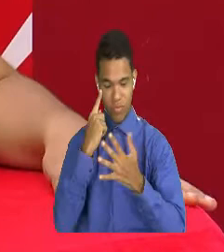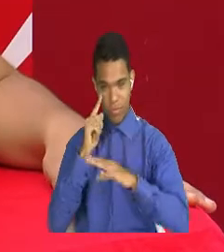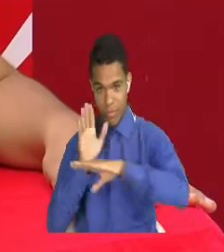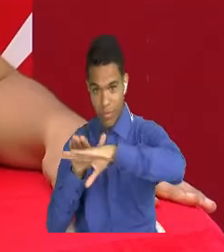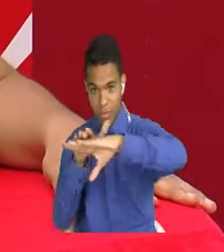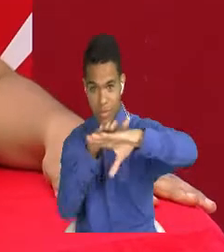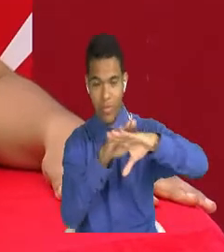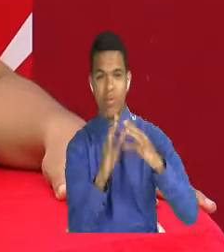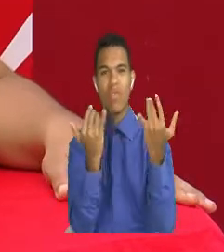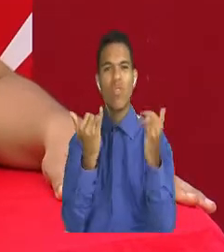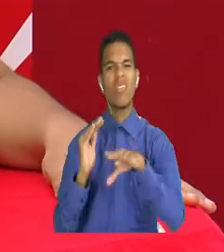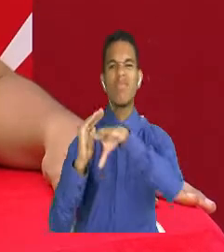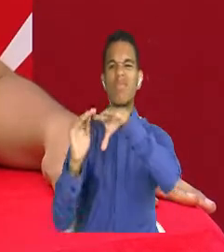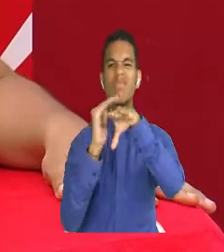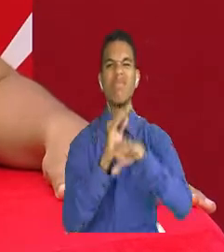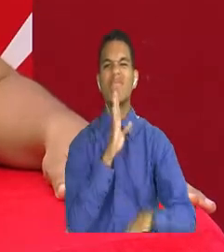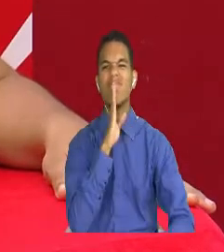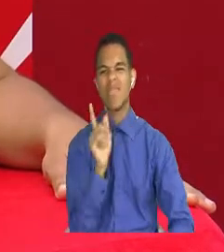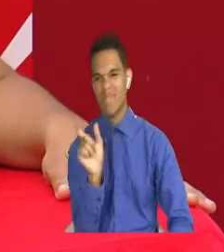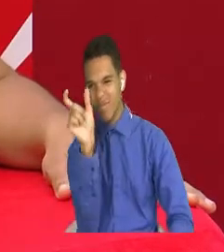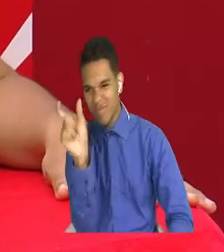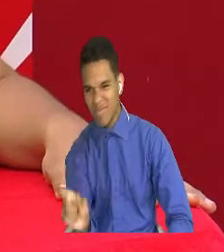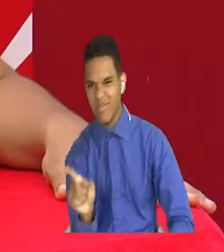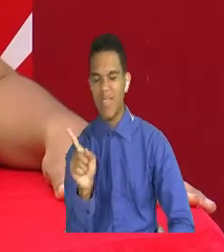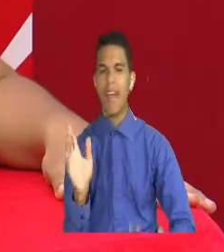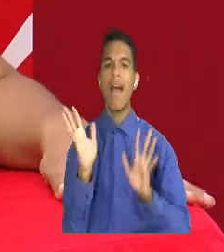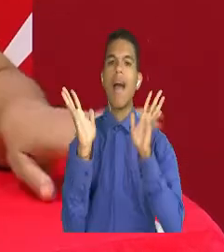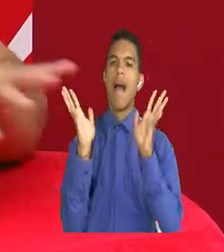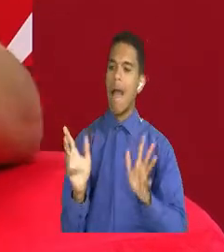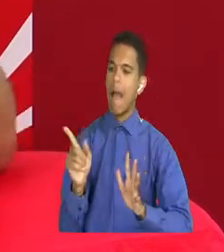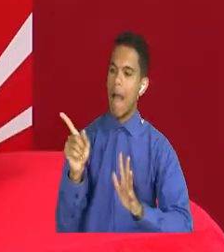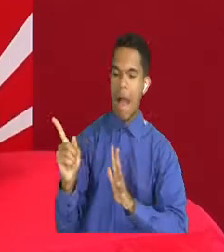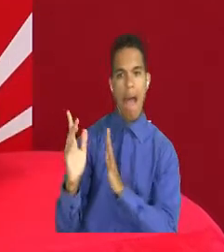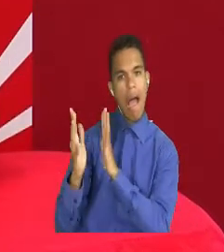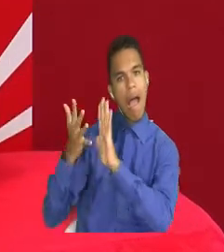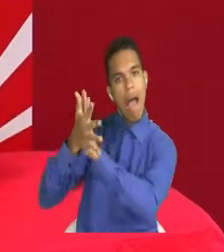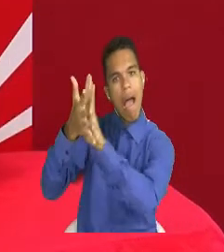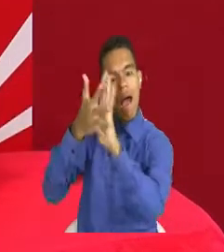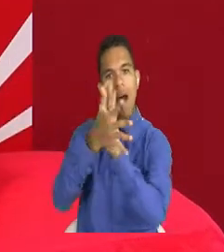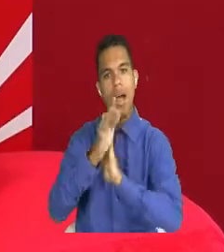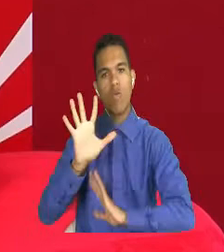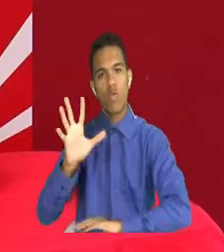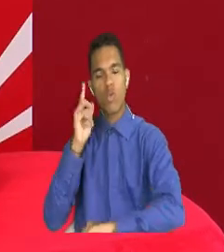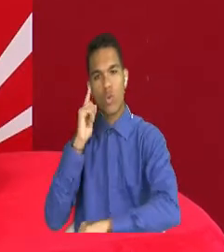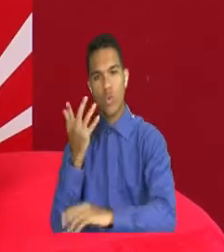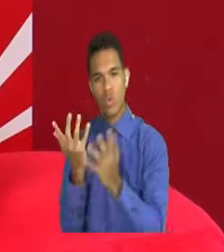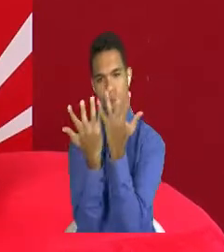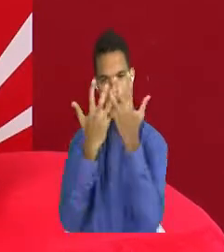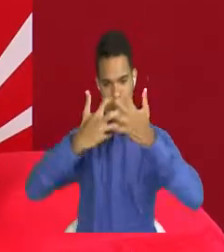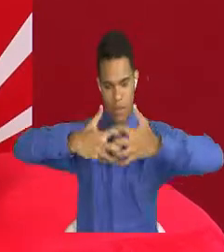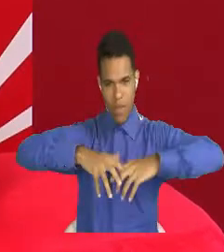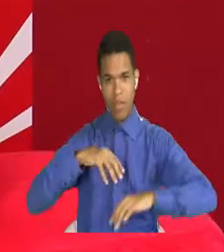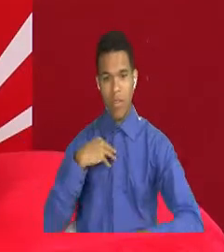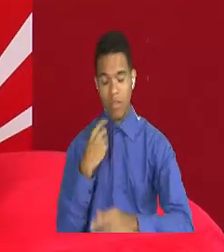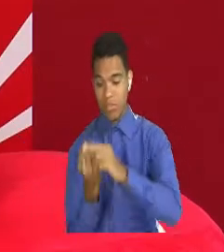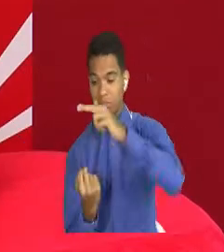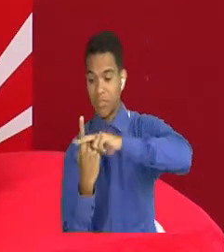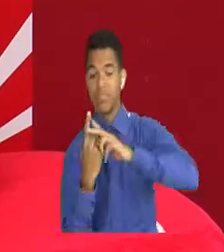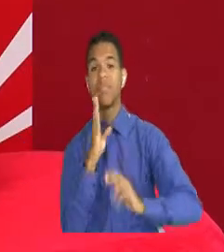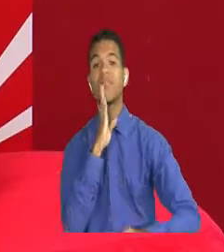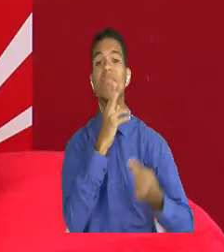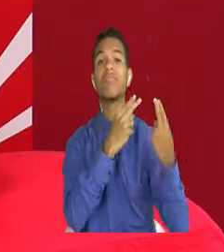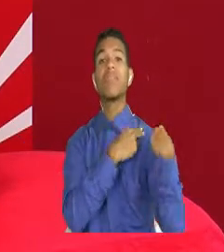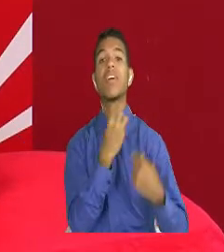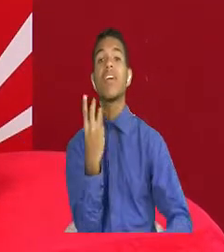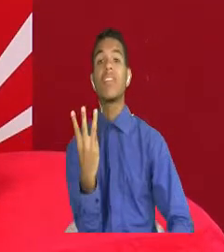tenemos una invitada muy especial que viene a hablarnos acerca de una empresa que fue creada por tres jóvenes emprendedores, entre esos ella,